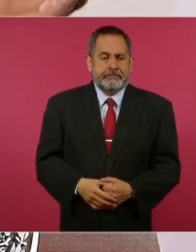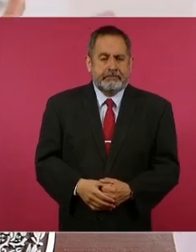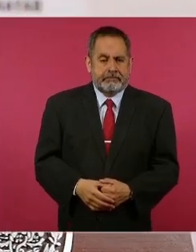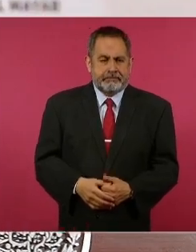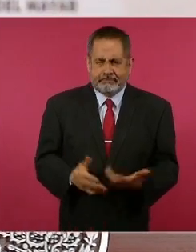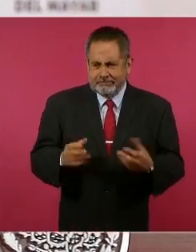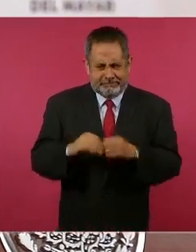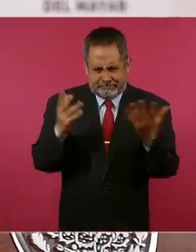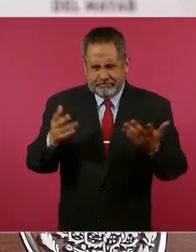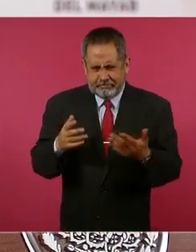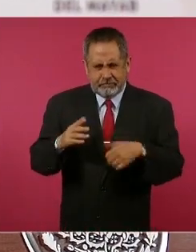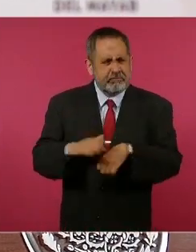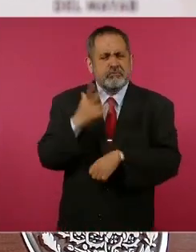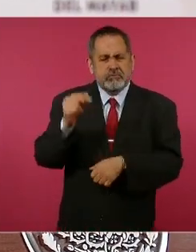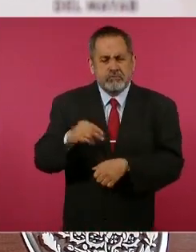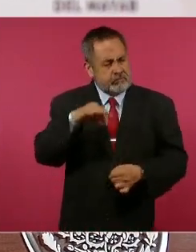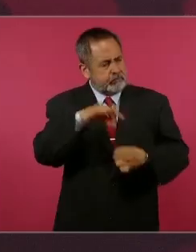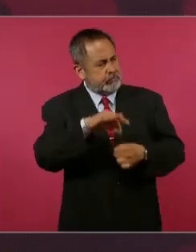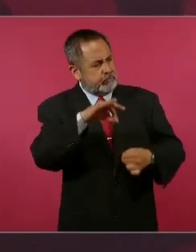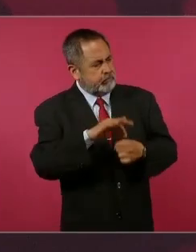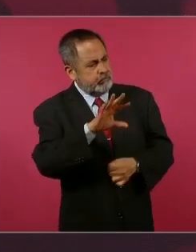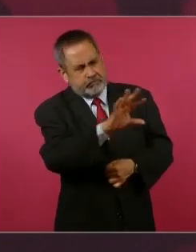¿Por qué no va a elegir?